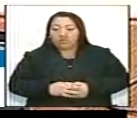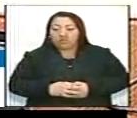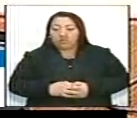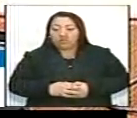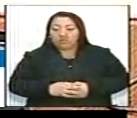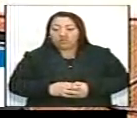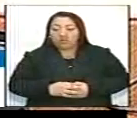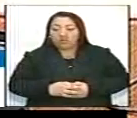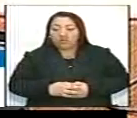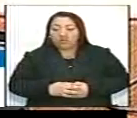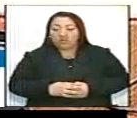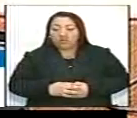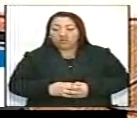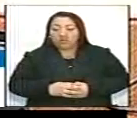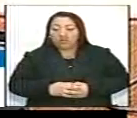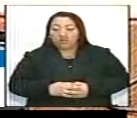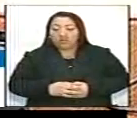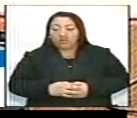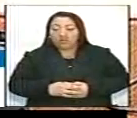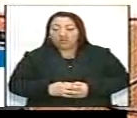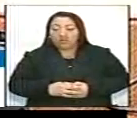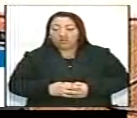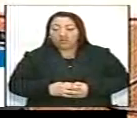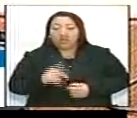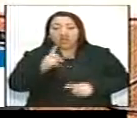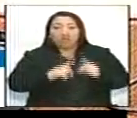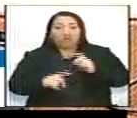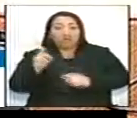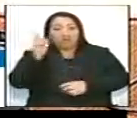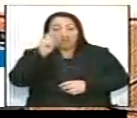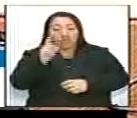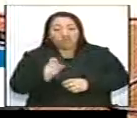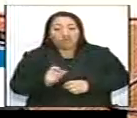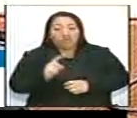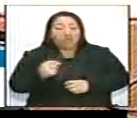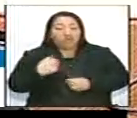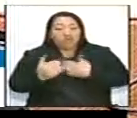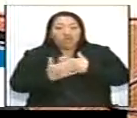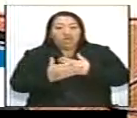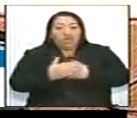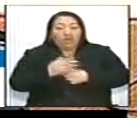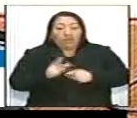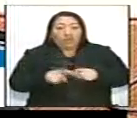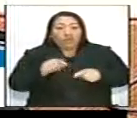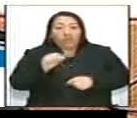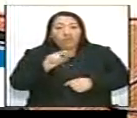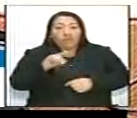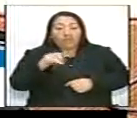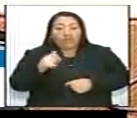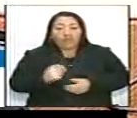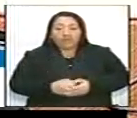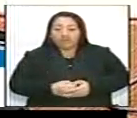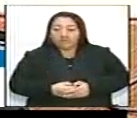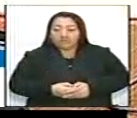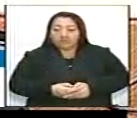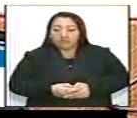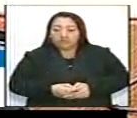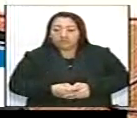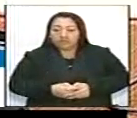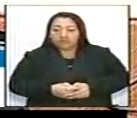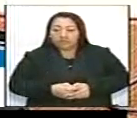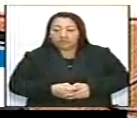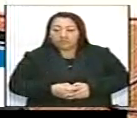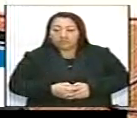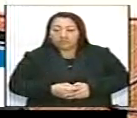trámite algo difícil para una persona que está, digamos, no tan cerca a una sede de SUNAT o no está familiarizada con este tipo